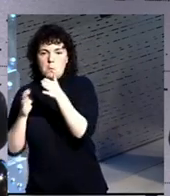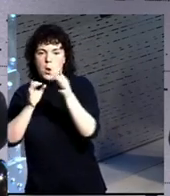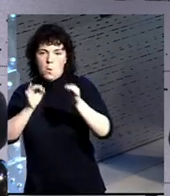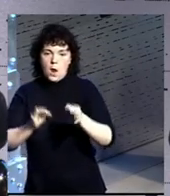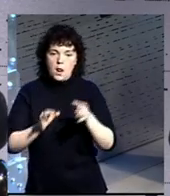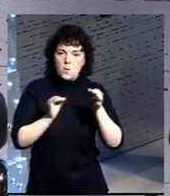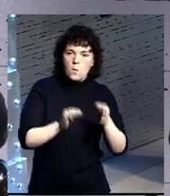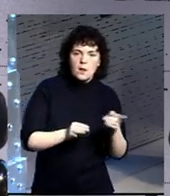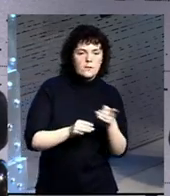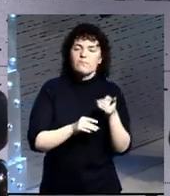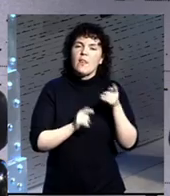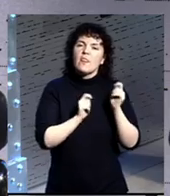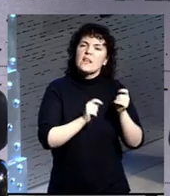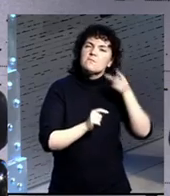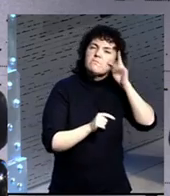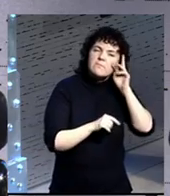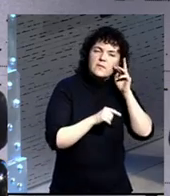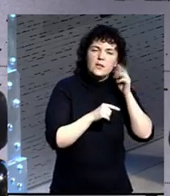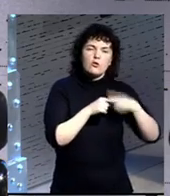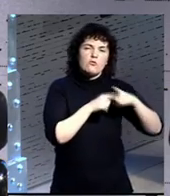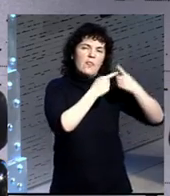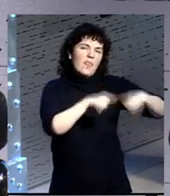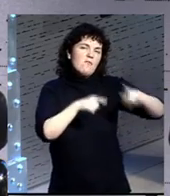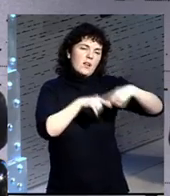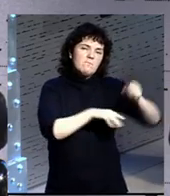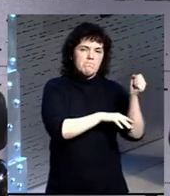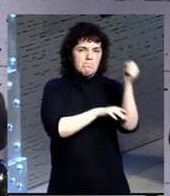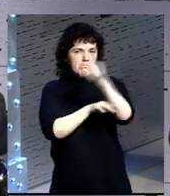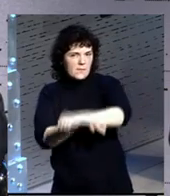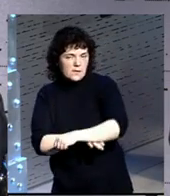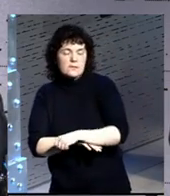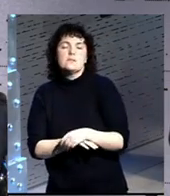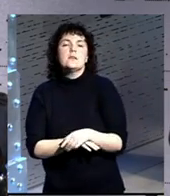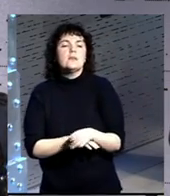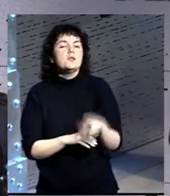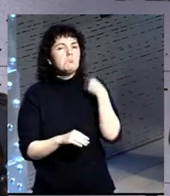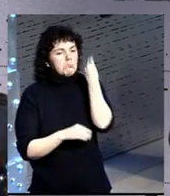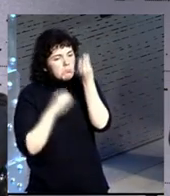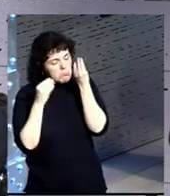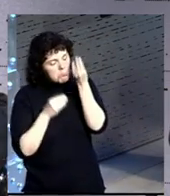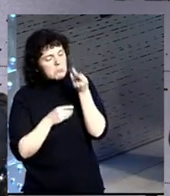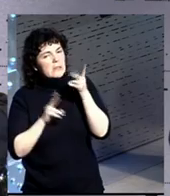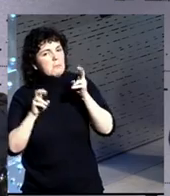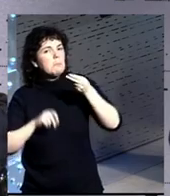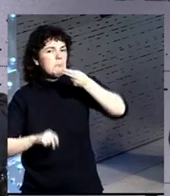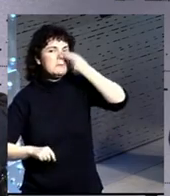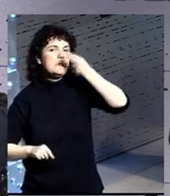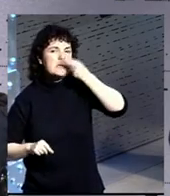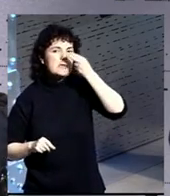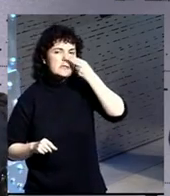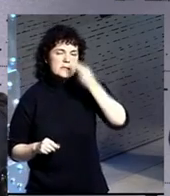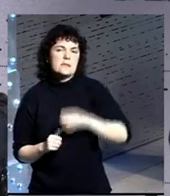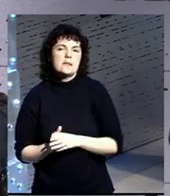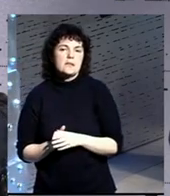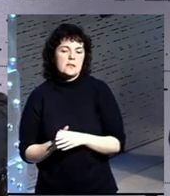están experimentando cosas más allá de donde estamos nosotros. Creo que eso sí es una reflexión interesante respecto